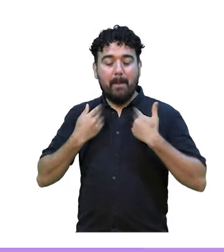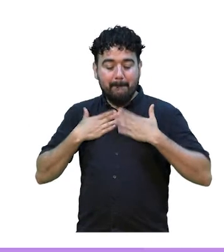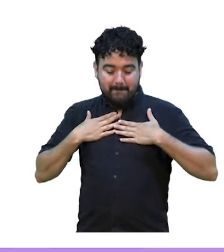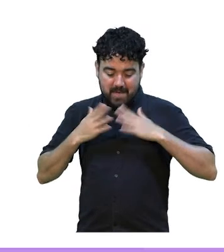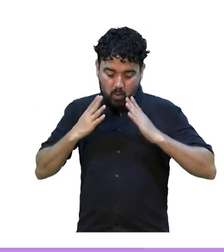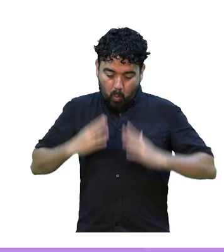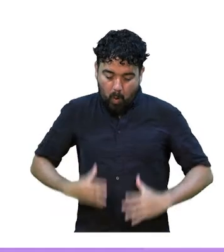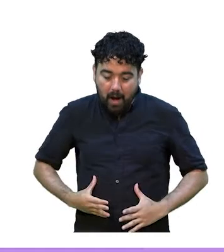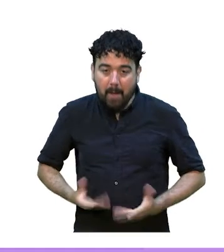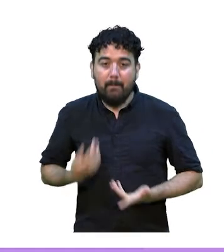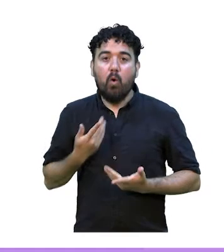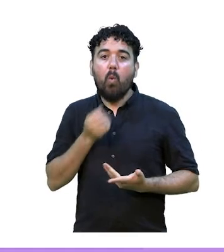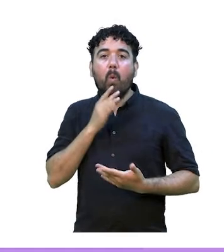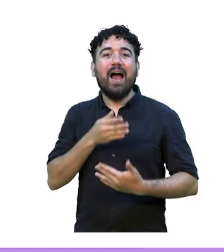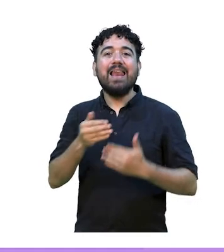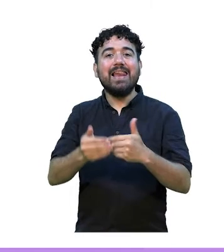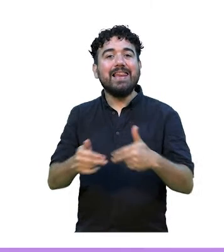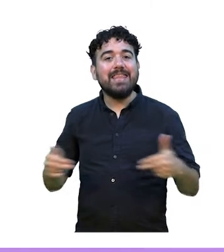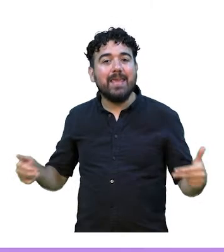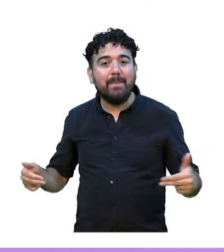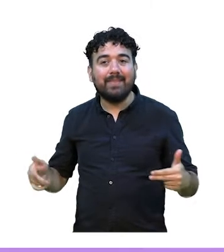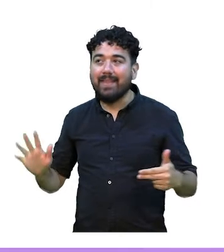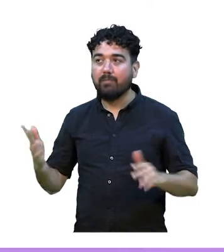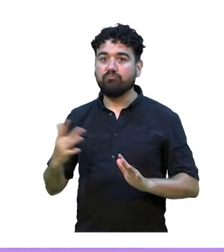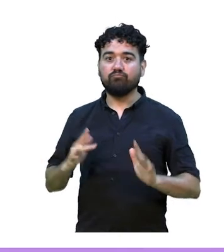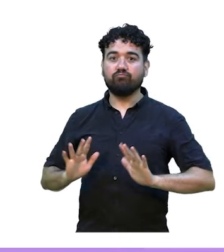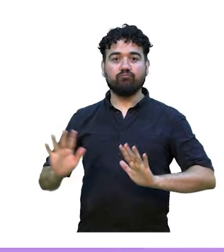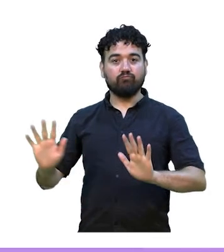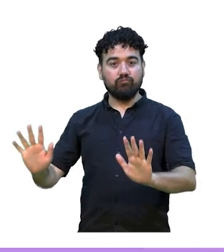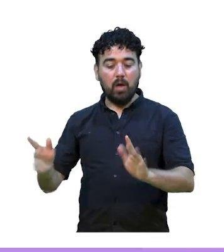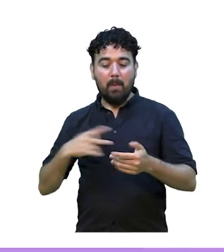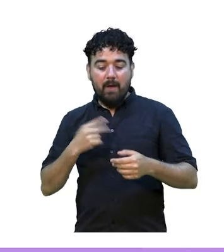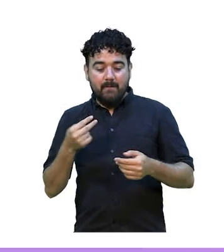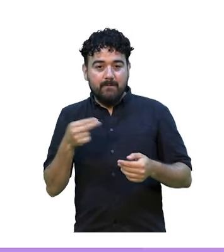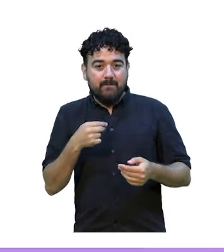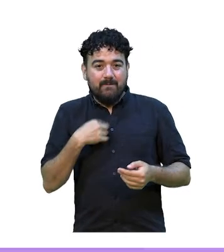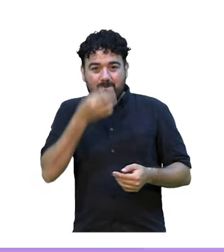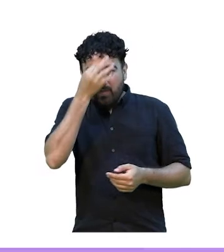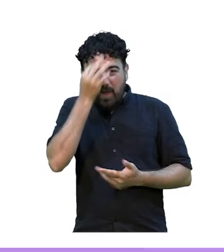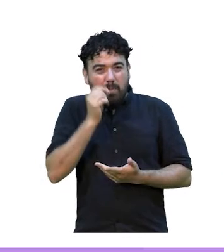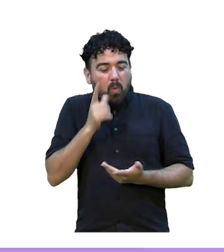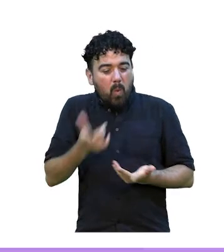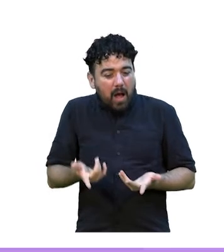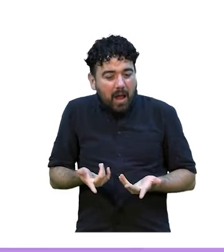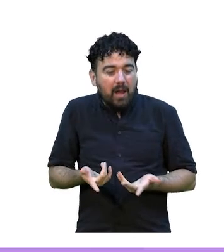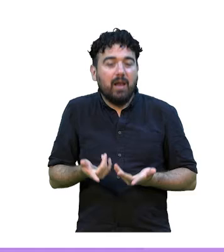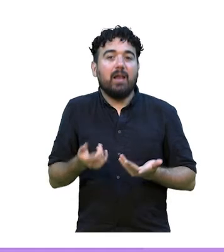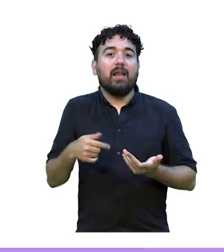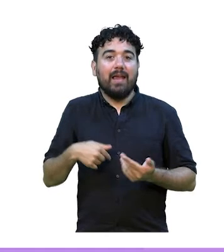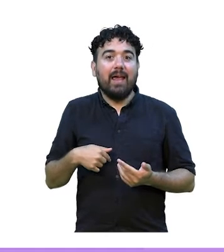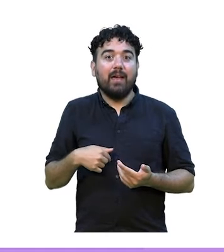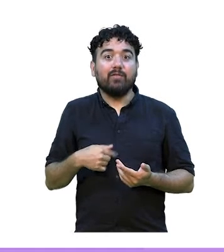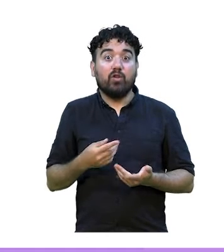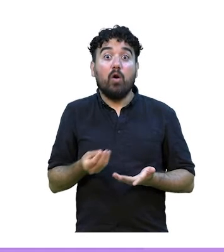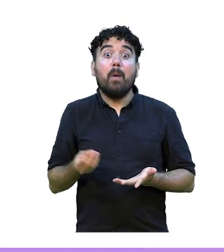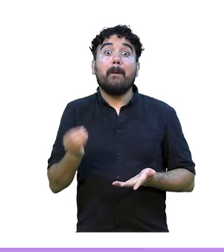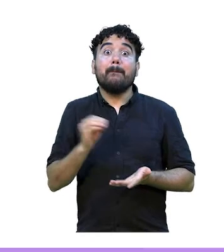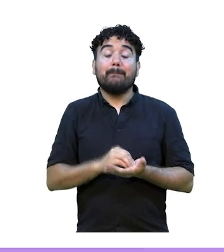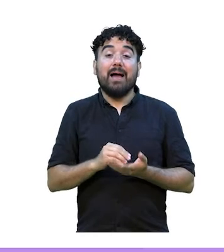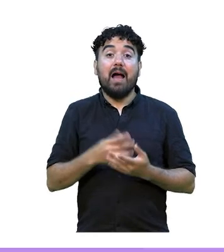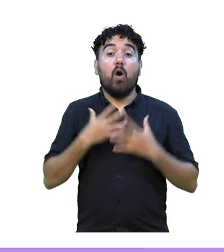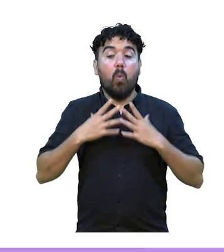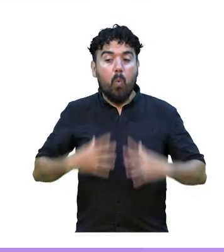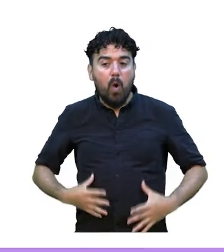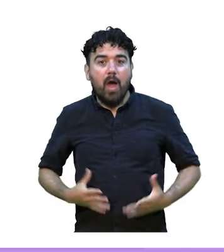a tener conocimiento sobre su propio cuerpo, sobre los límites de su cuerpo, sobre sus enfermedades y, ¿por qué